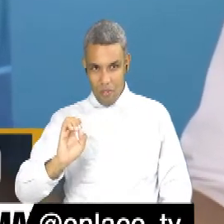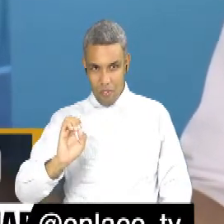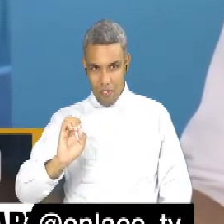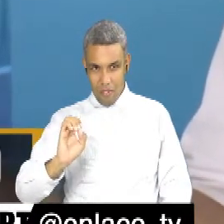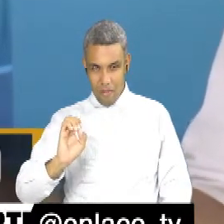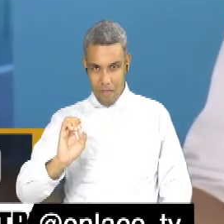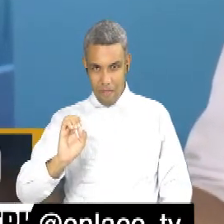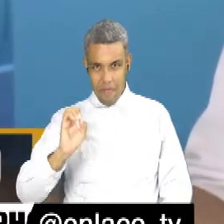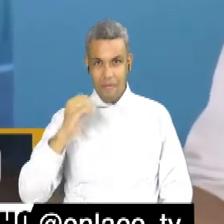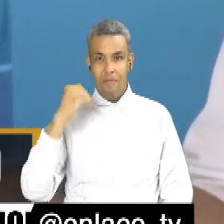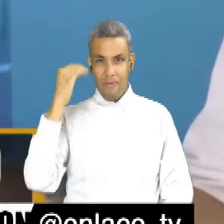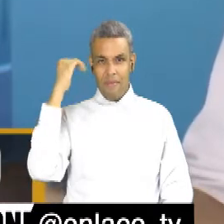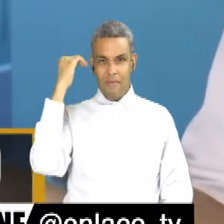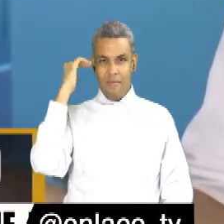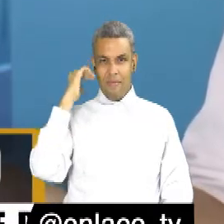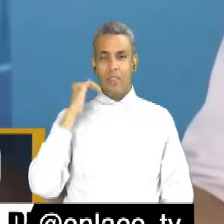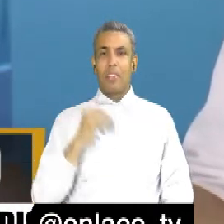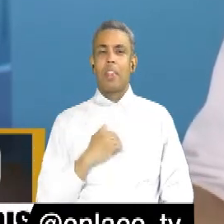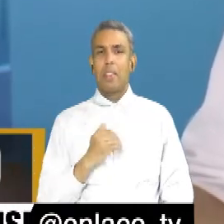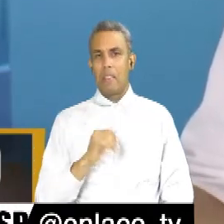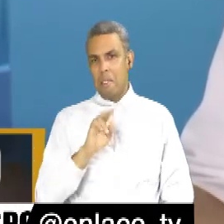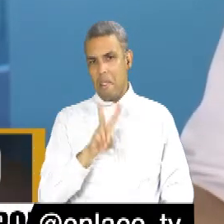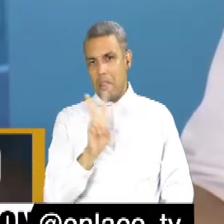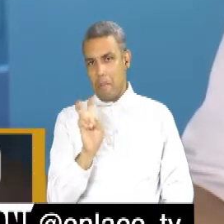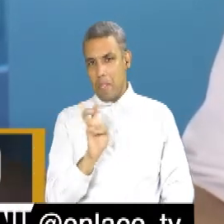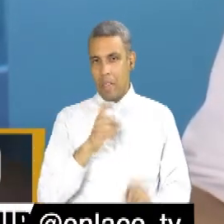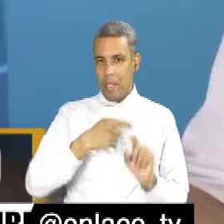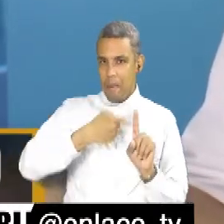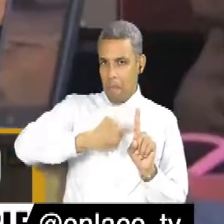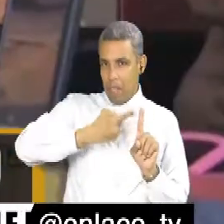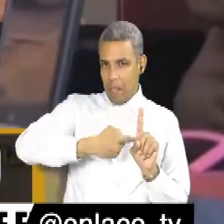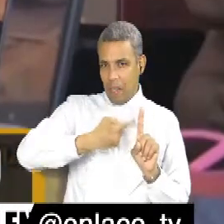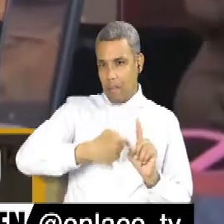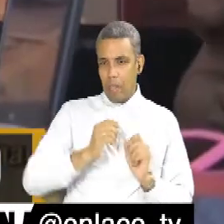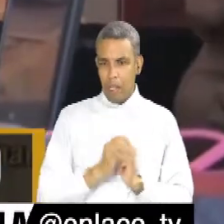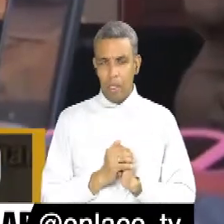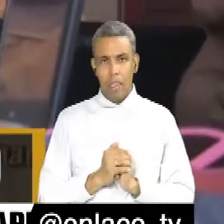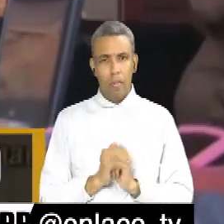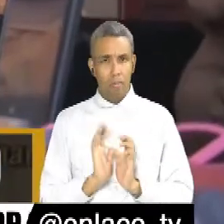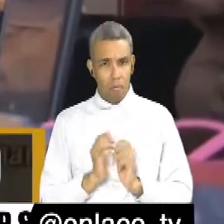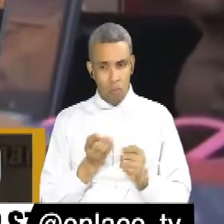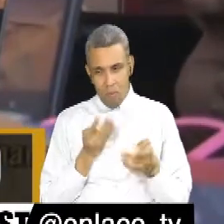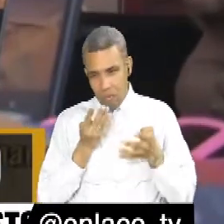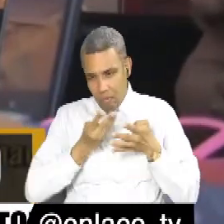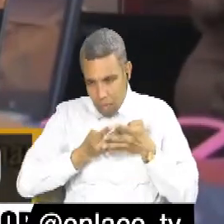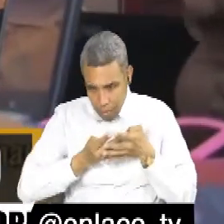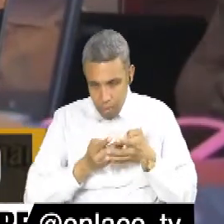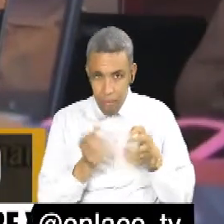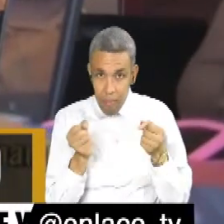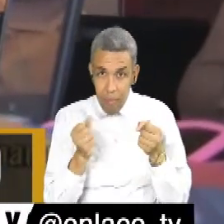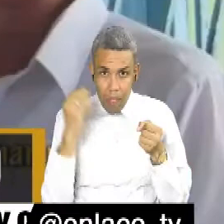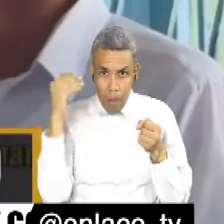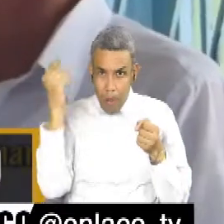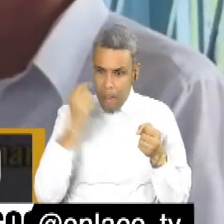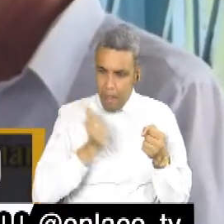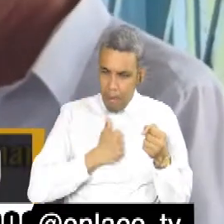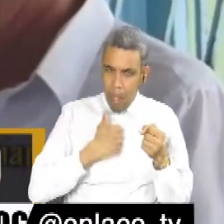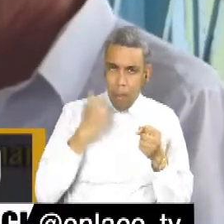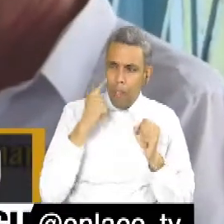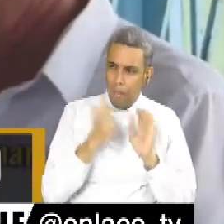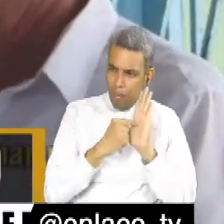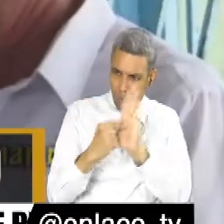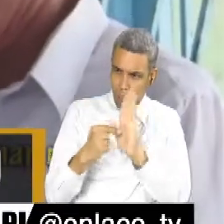conocida, tuvo 27 meses detenidos, injustamente logró demostrar su inocencia y